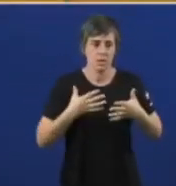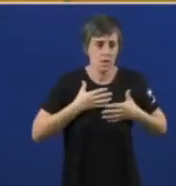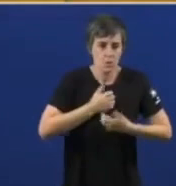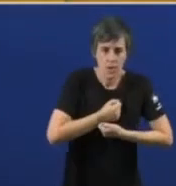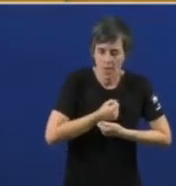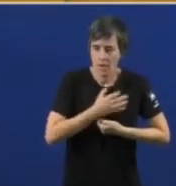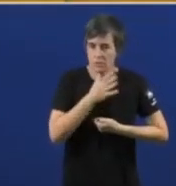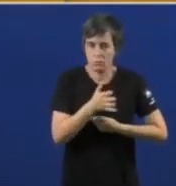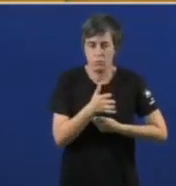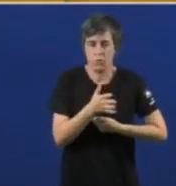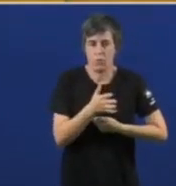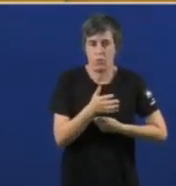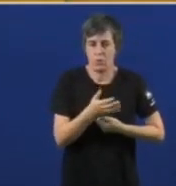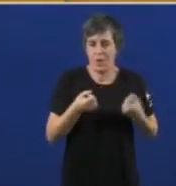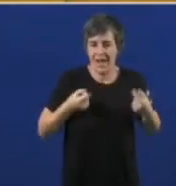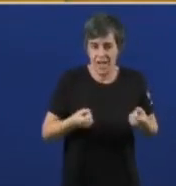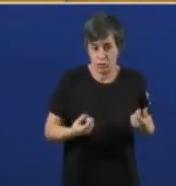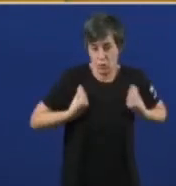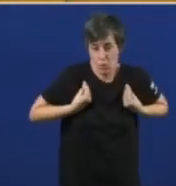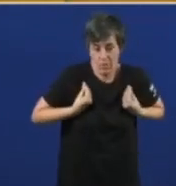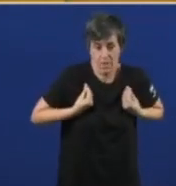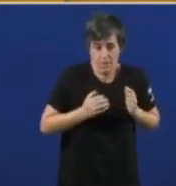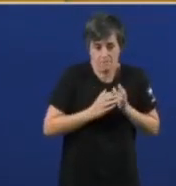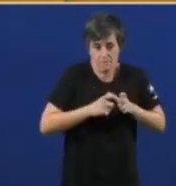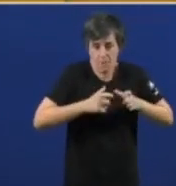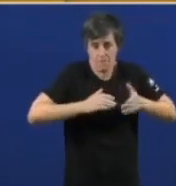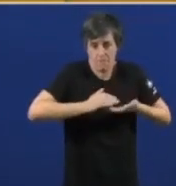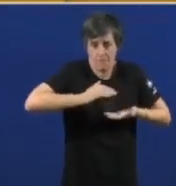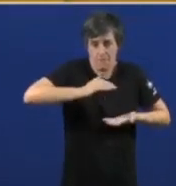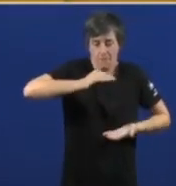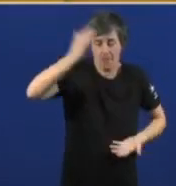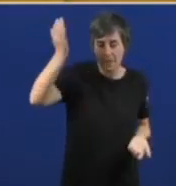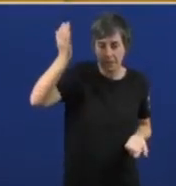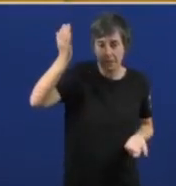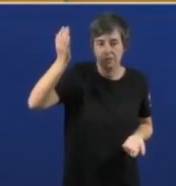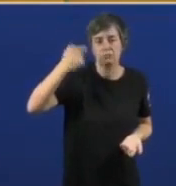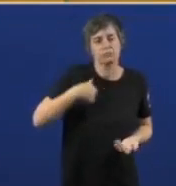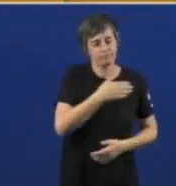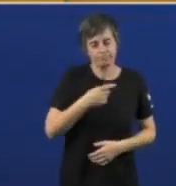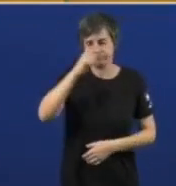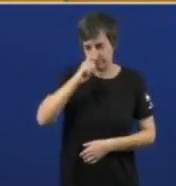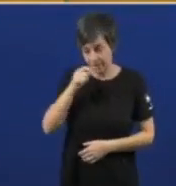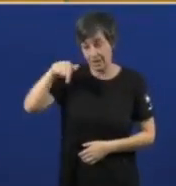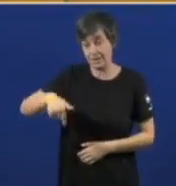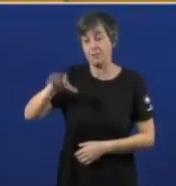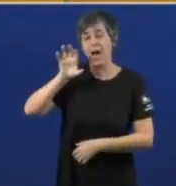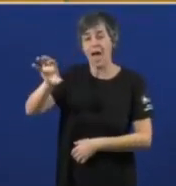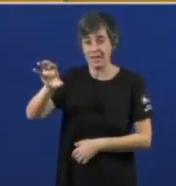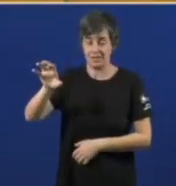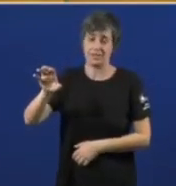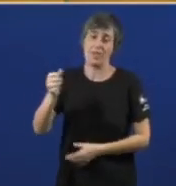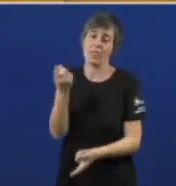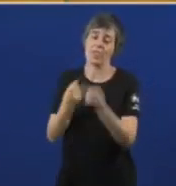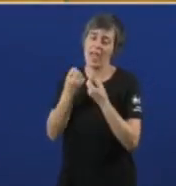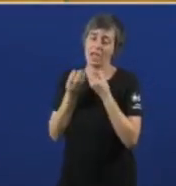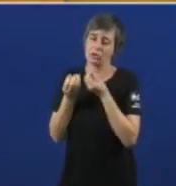o suba do coste da vida, quero lembrarche que neste país, segundo os últimos datos oficiais, temos 320.000 persoas